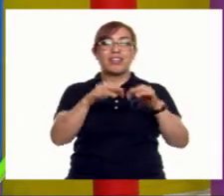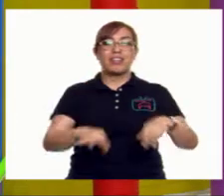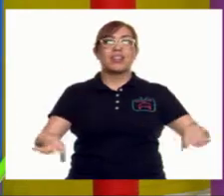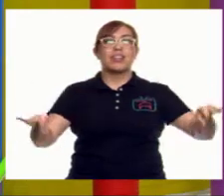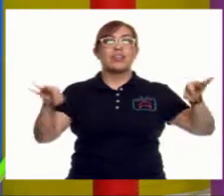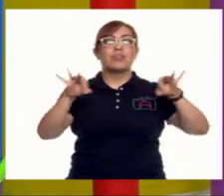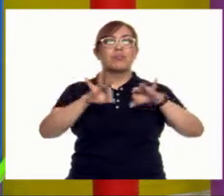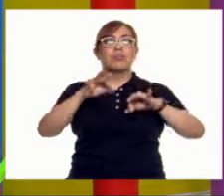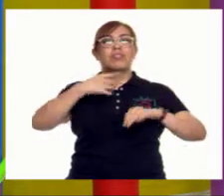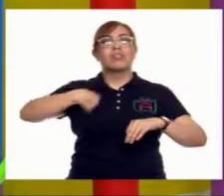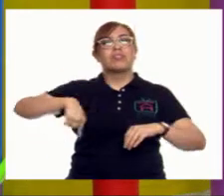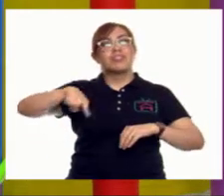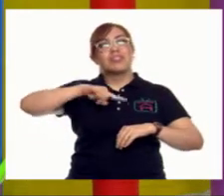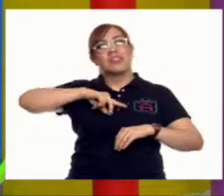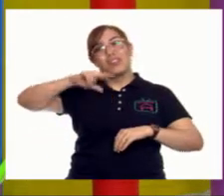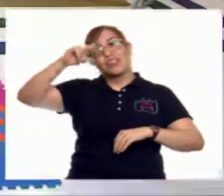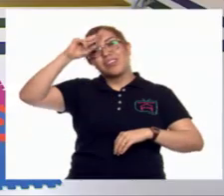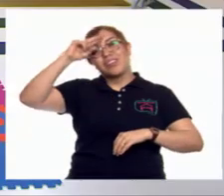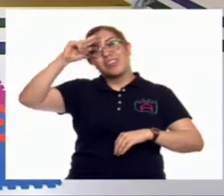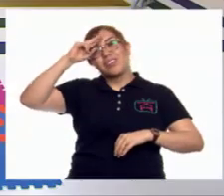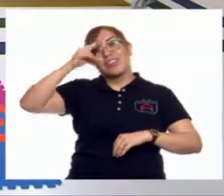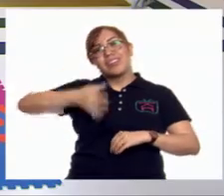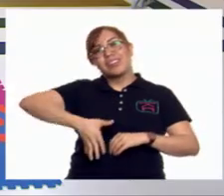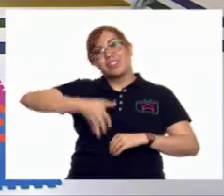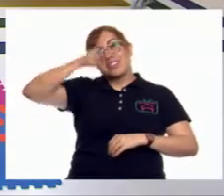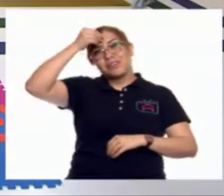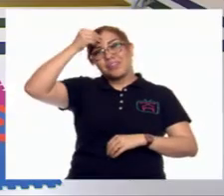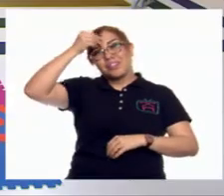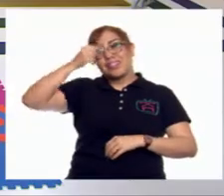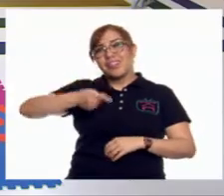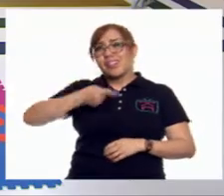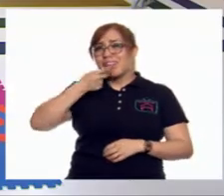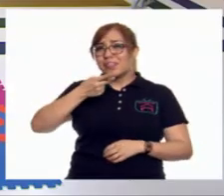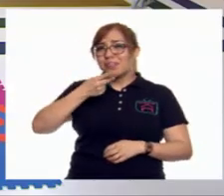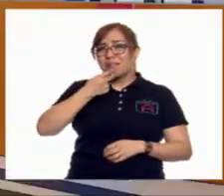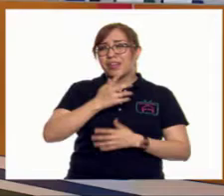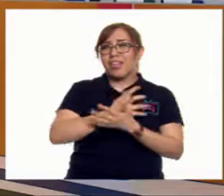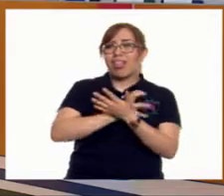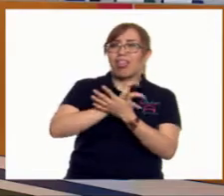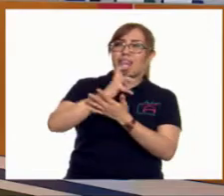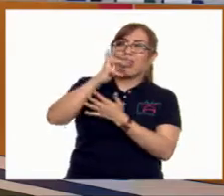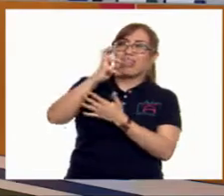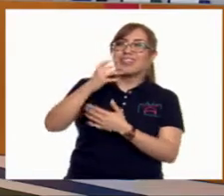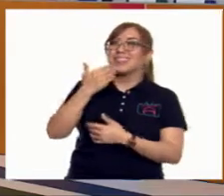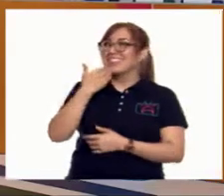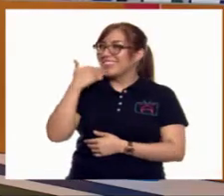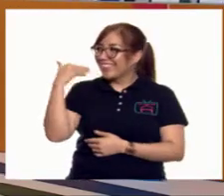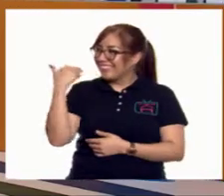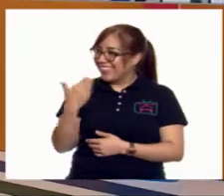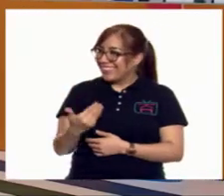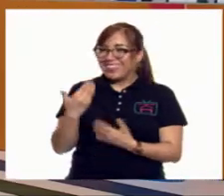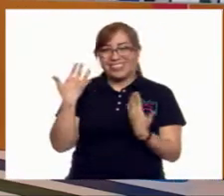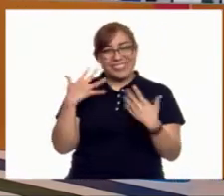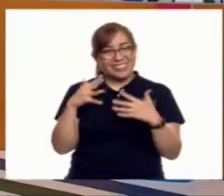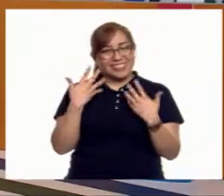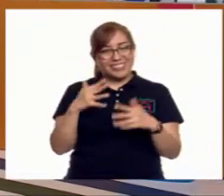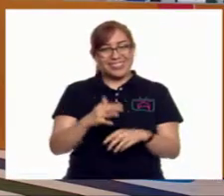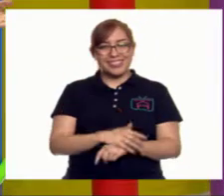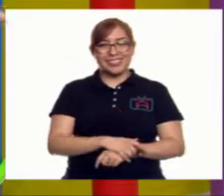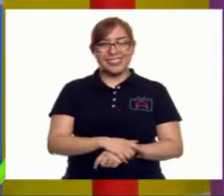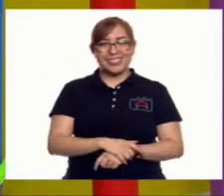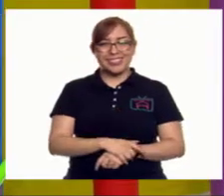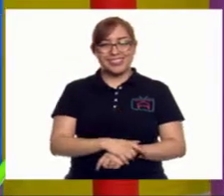enaltecer nuestra sabiduría. ¿Ah? ¿Qué tal? ¡Excelente! ¡Muy bien! Muy